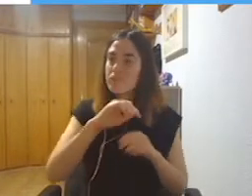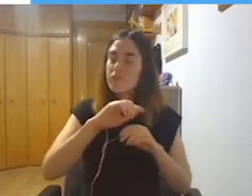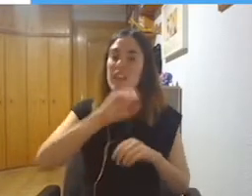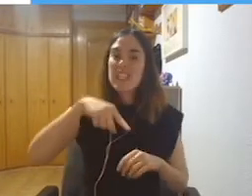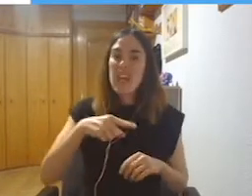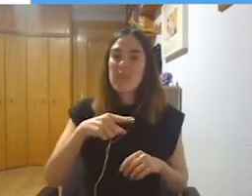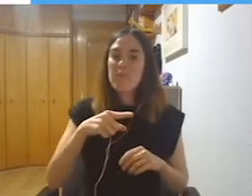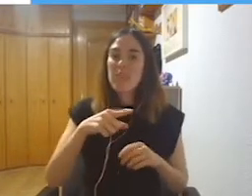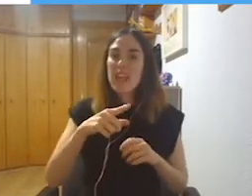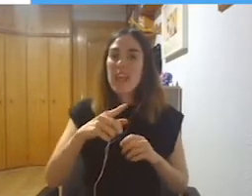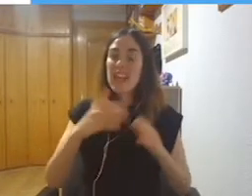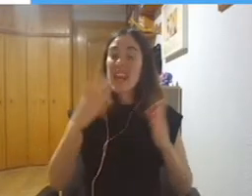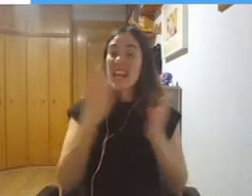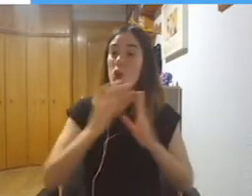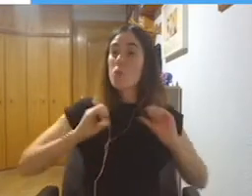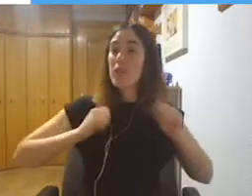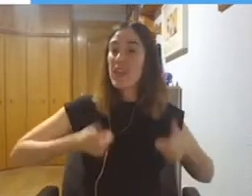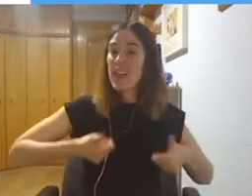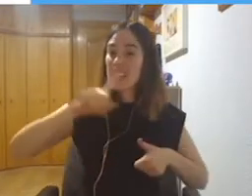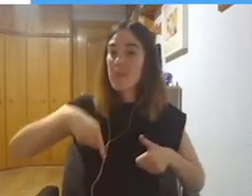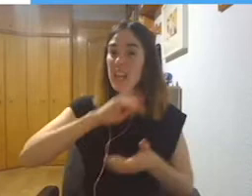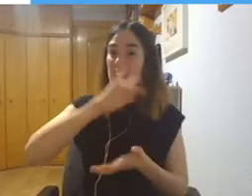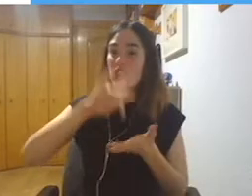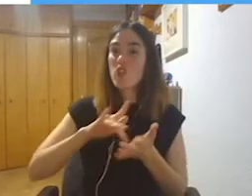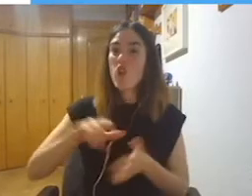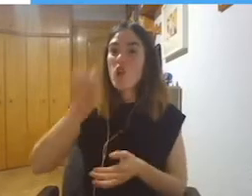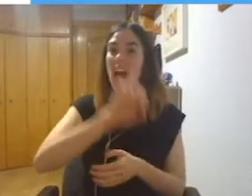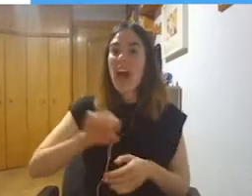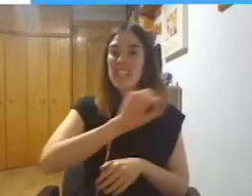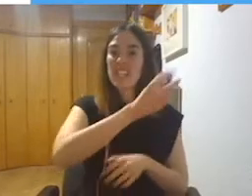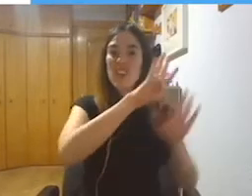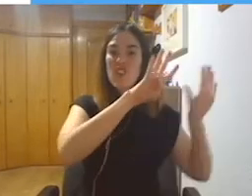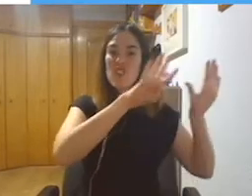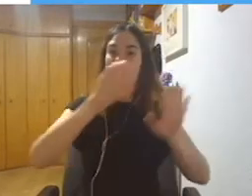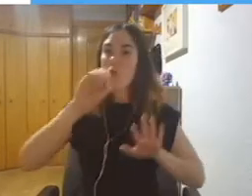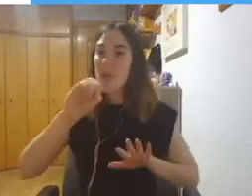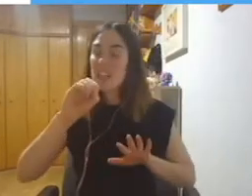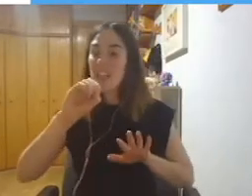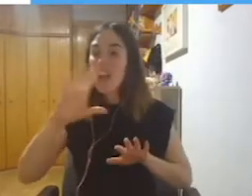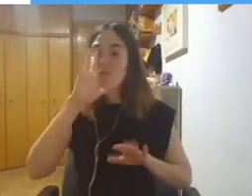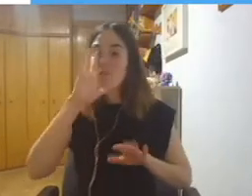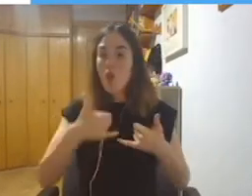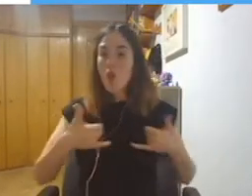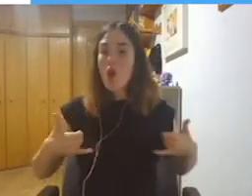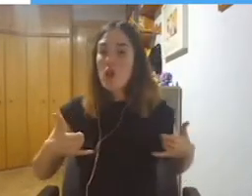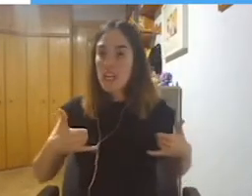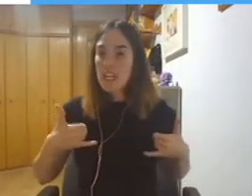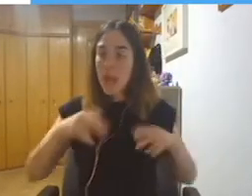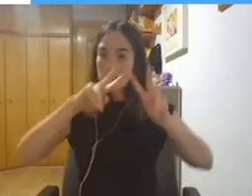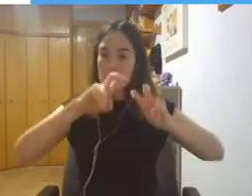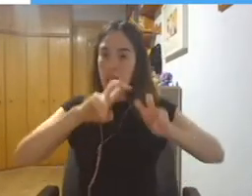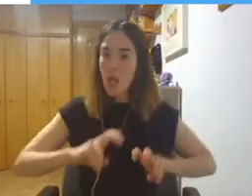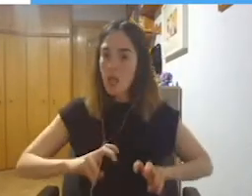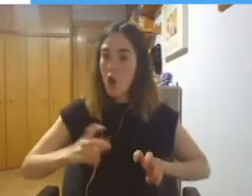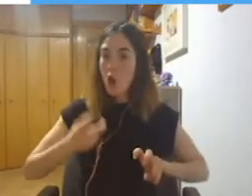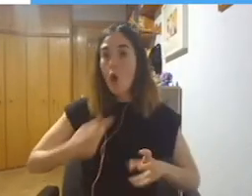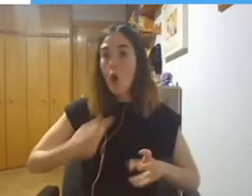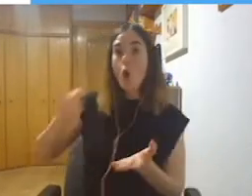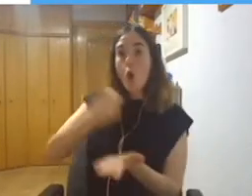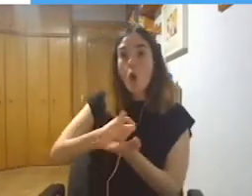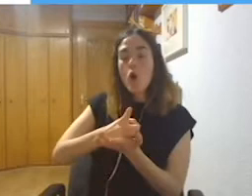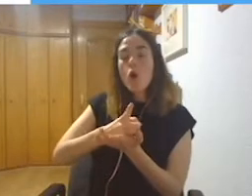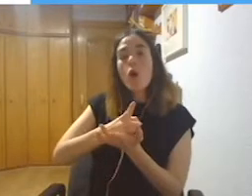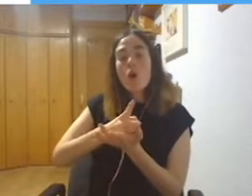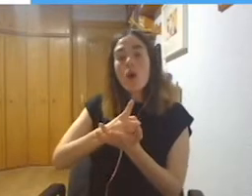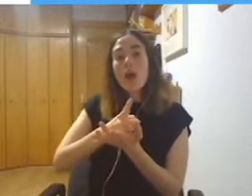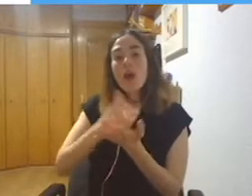se están empezando a hacer estudios, ya se empezaron en los años 90, pero es como una línea de investigación que se ha retomado, que es